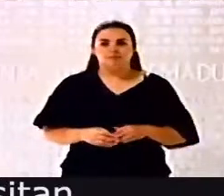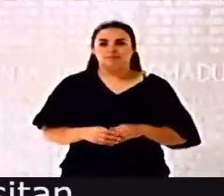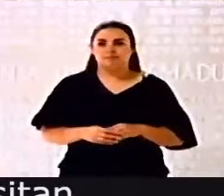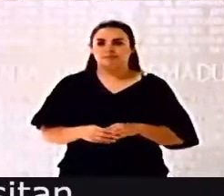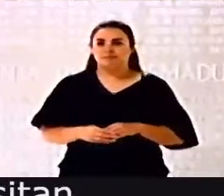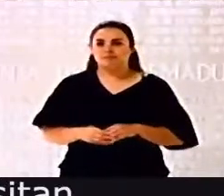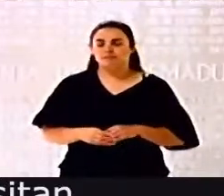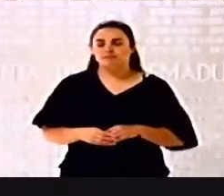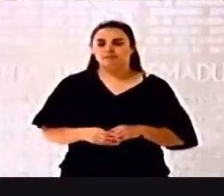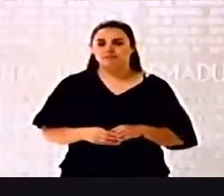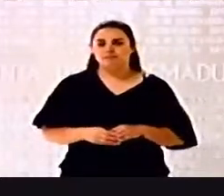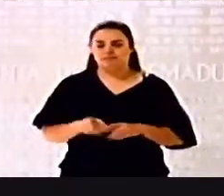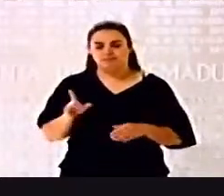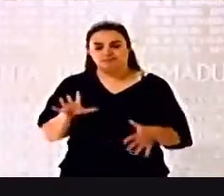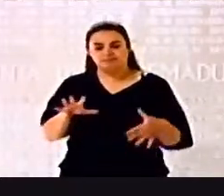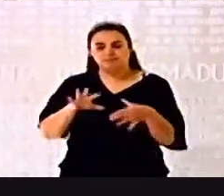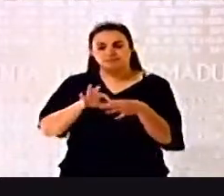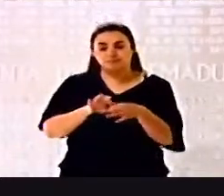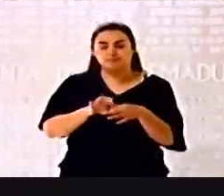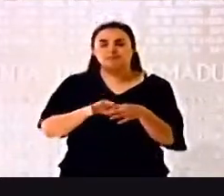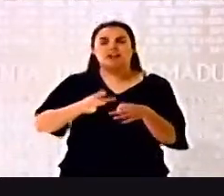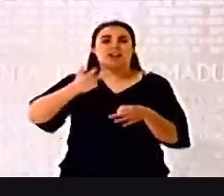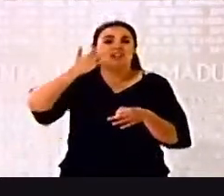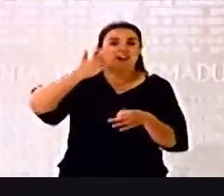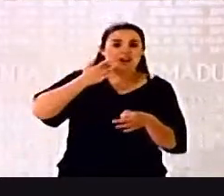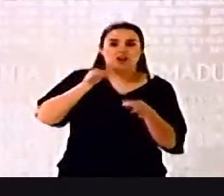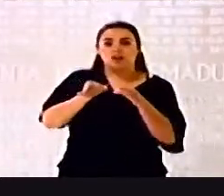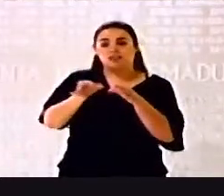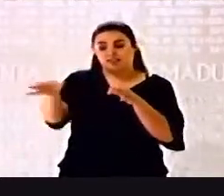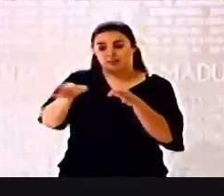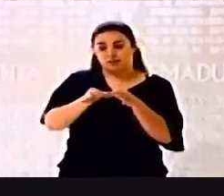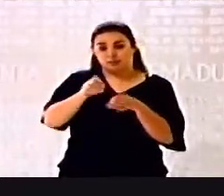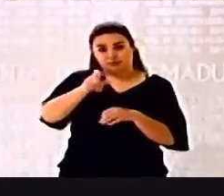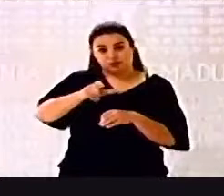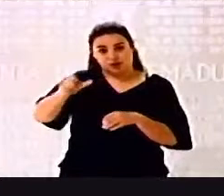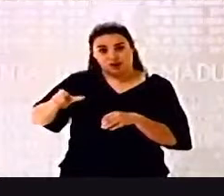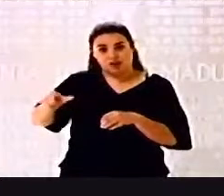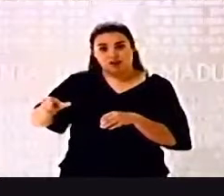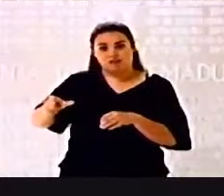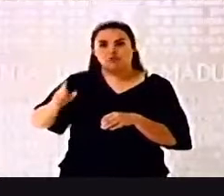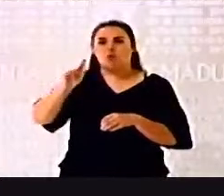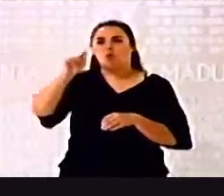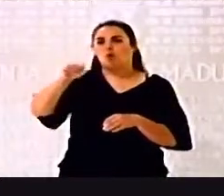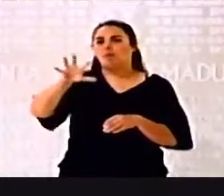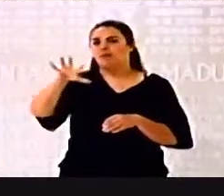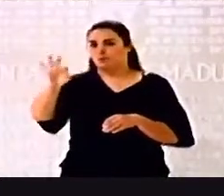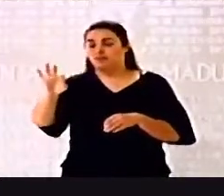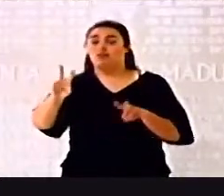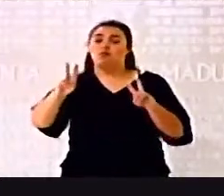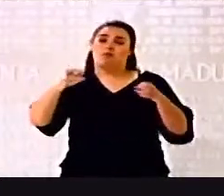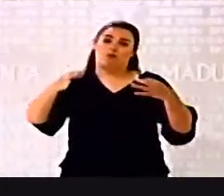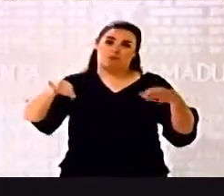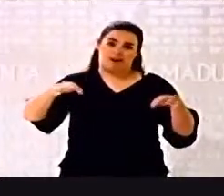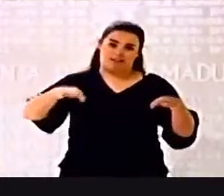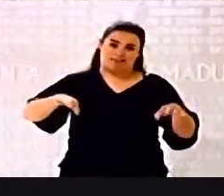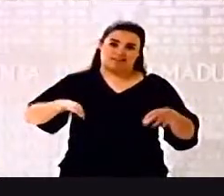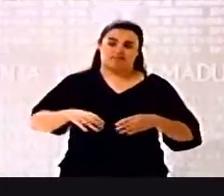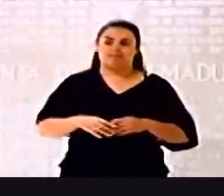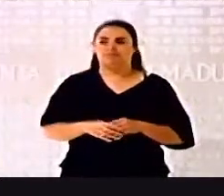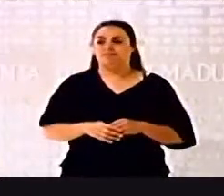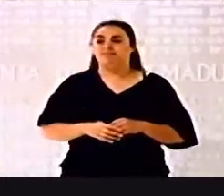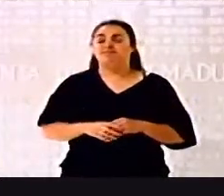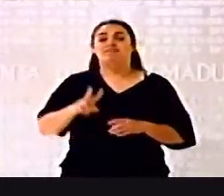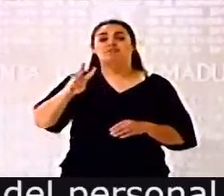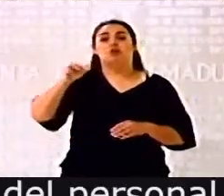Que tiene que ver, como le decía, con higiene y distanciamiento del personal, de 1,5 metros en la nueva normalidad, de